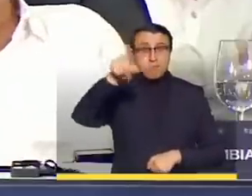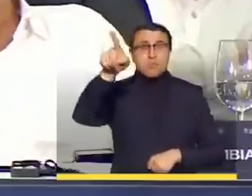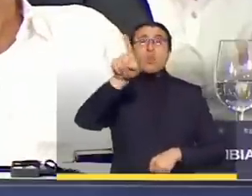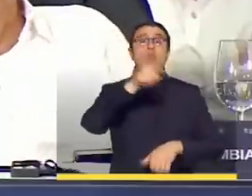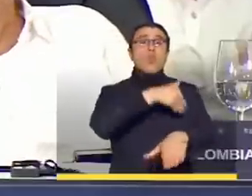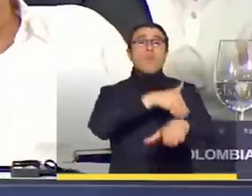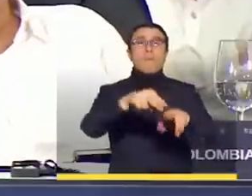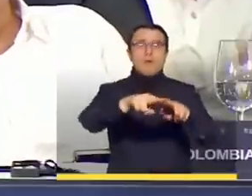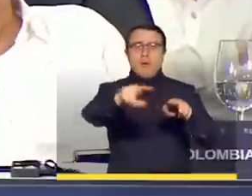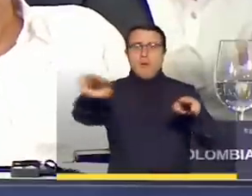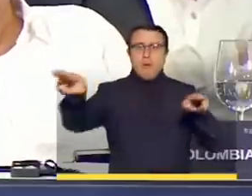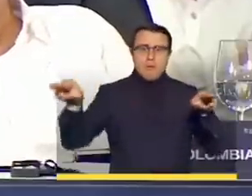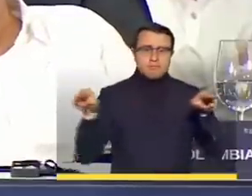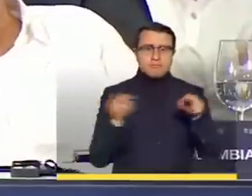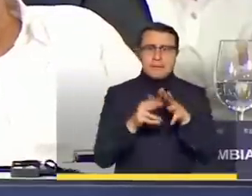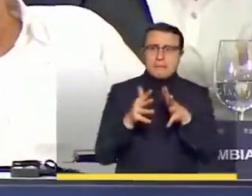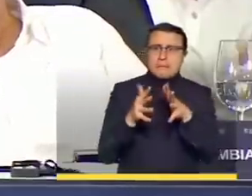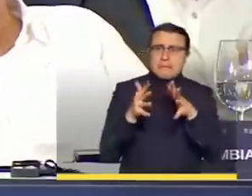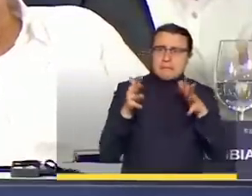Esto